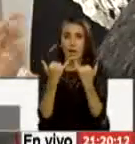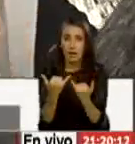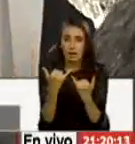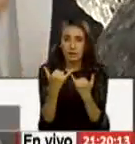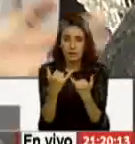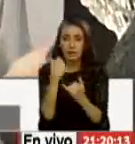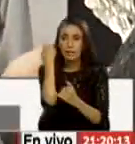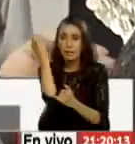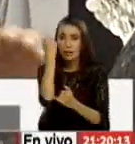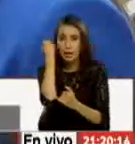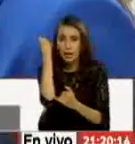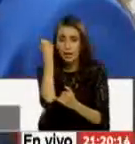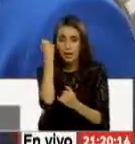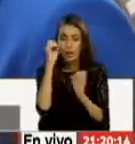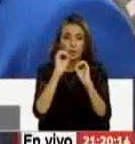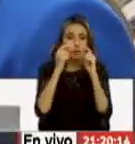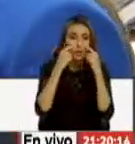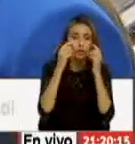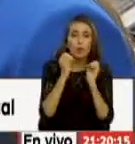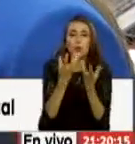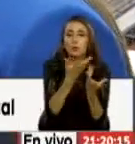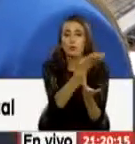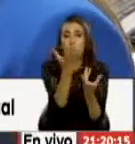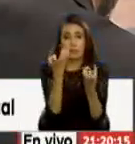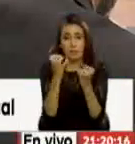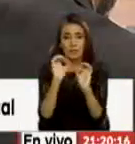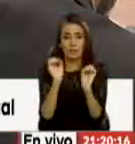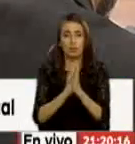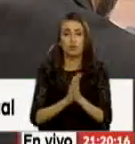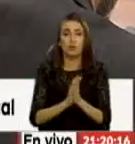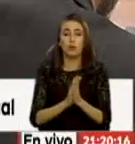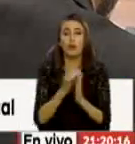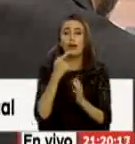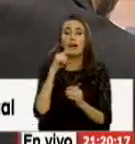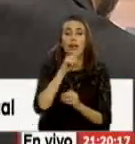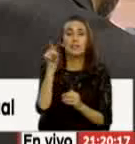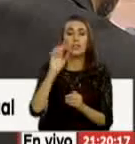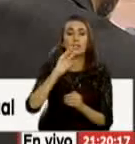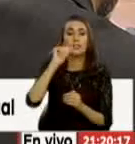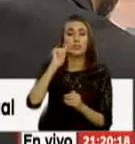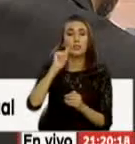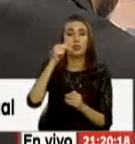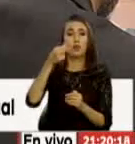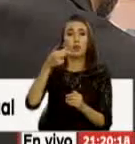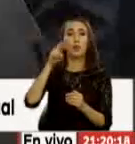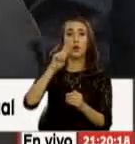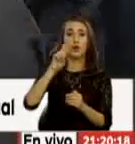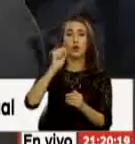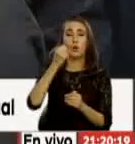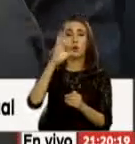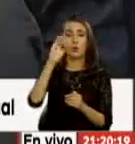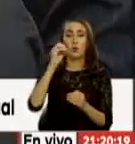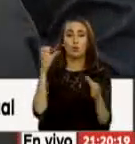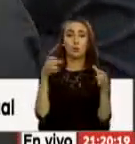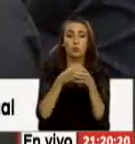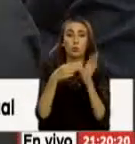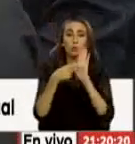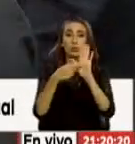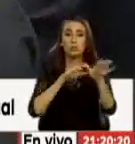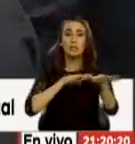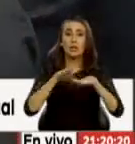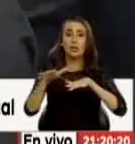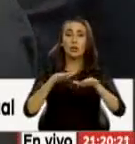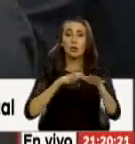derecho, no por caprichos. El afán de Pazley era que Espinosa, ante los demás integrantes de la Sala Especializada de Educación, dé cuentas de sus acciones al